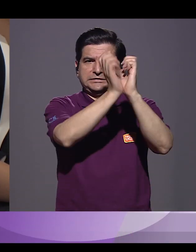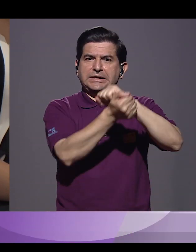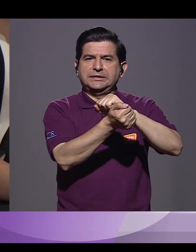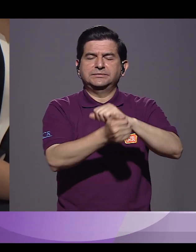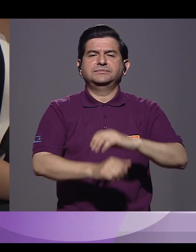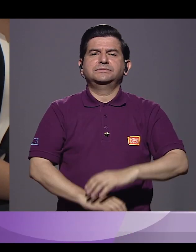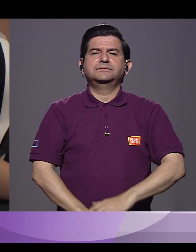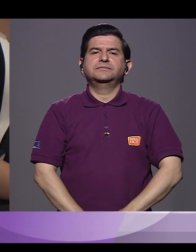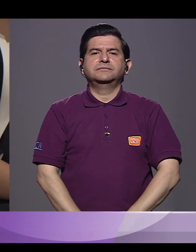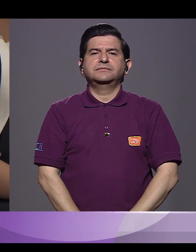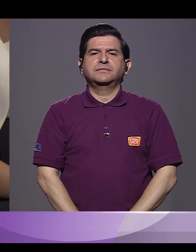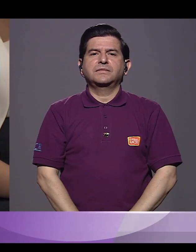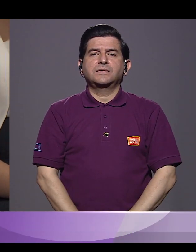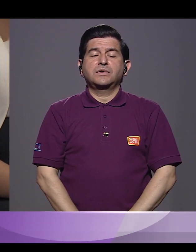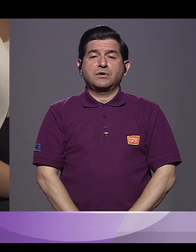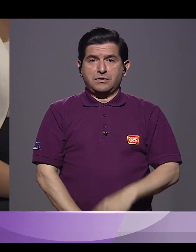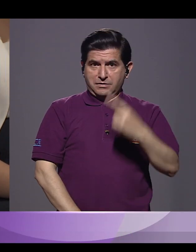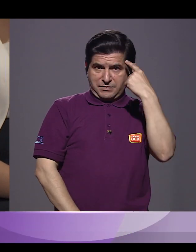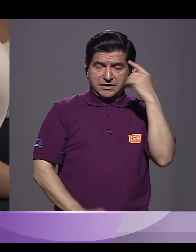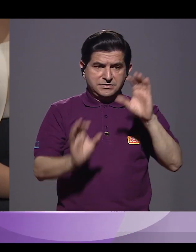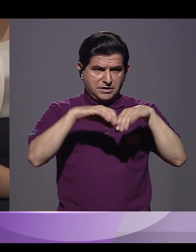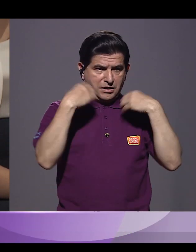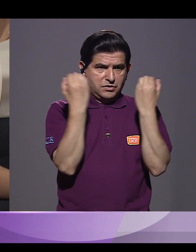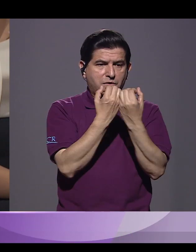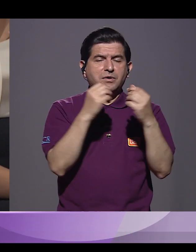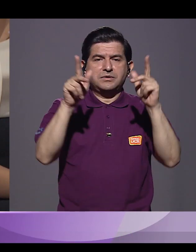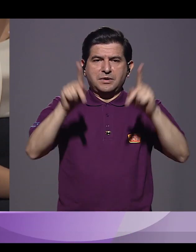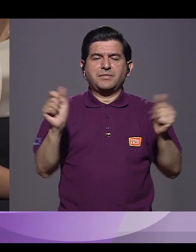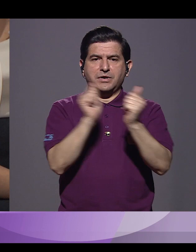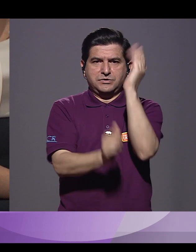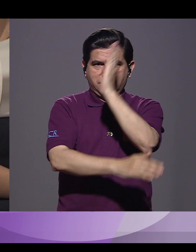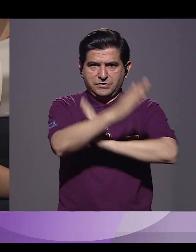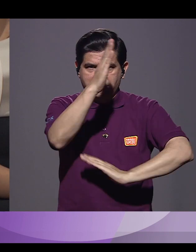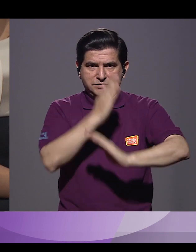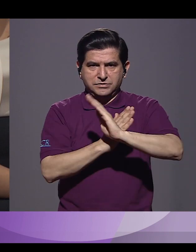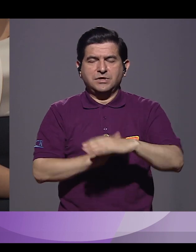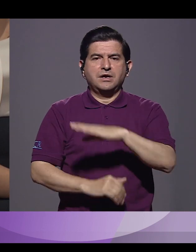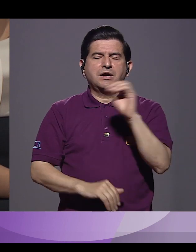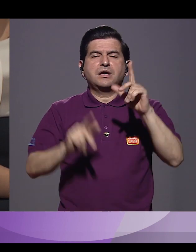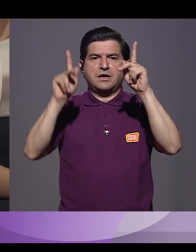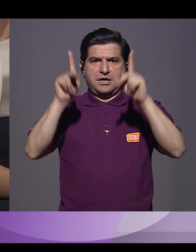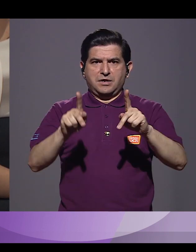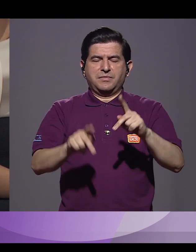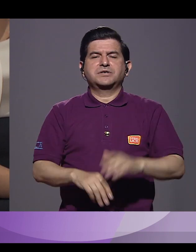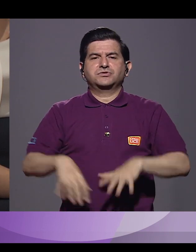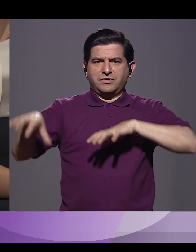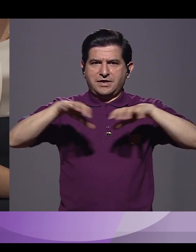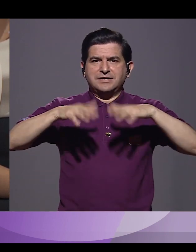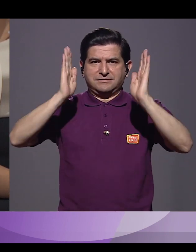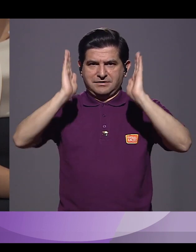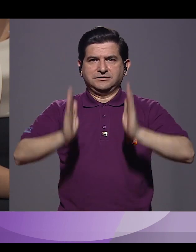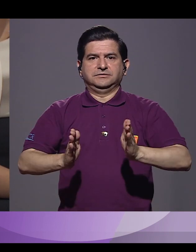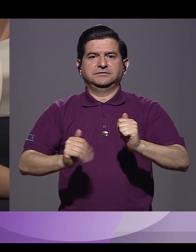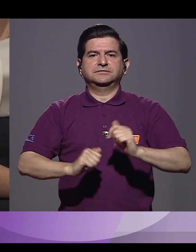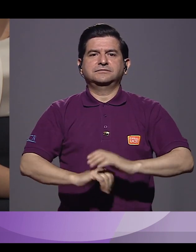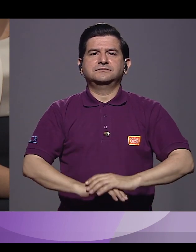cambio en las organizaciones de personas con discapacidad y también quienes ejercemos